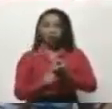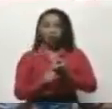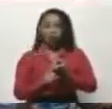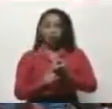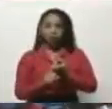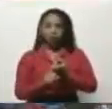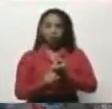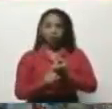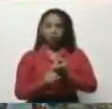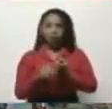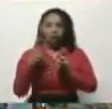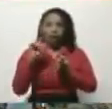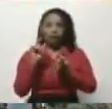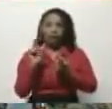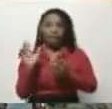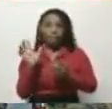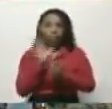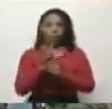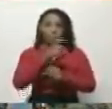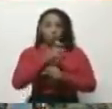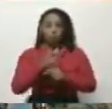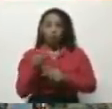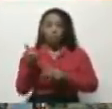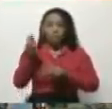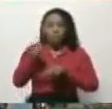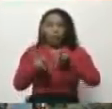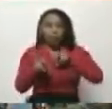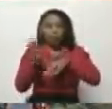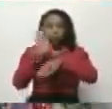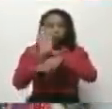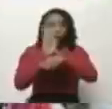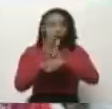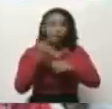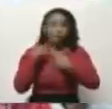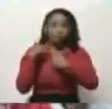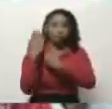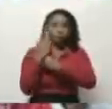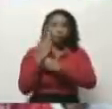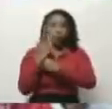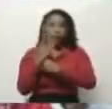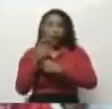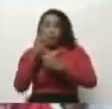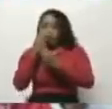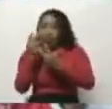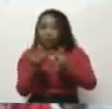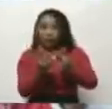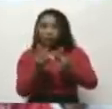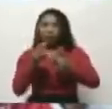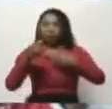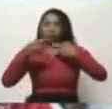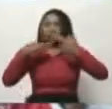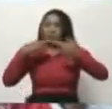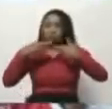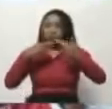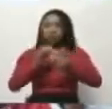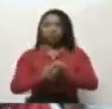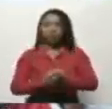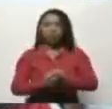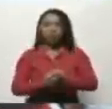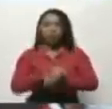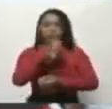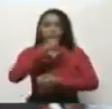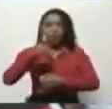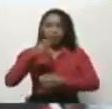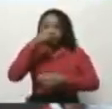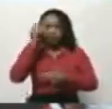entonces tiene que tener escoltas, y está con sus escoltas, y empiezan a invitarlo a las cenas y a los restaurantes, y la gente de plata